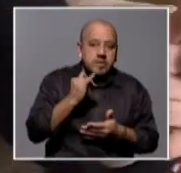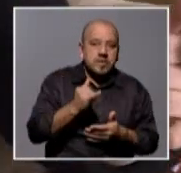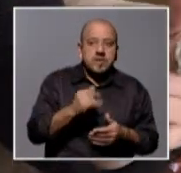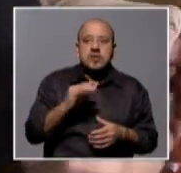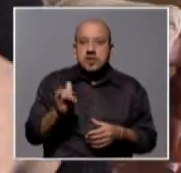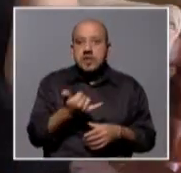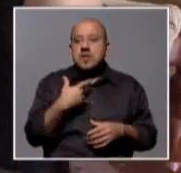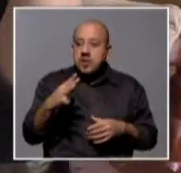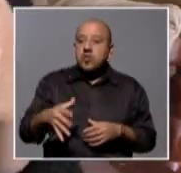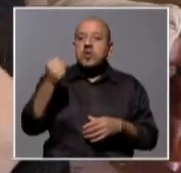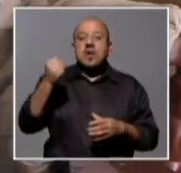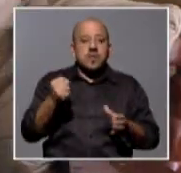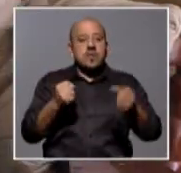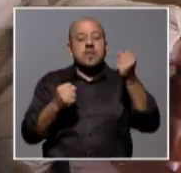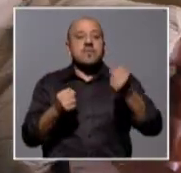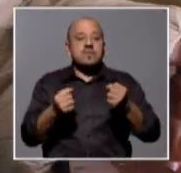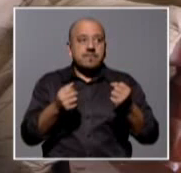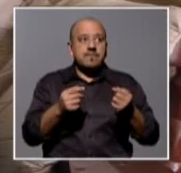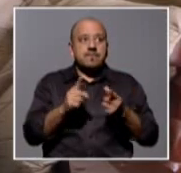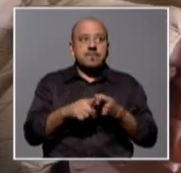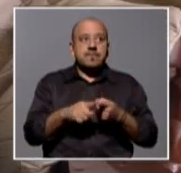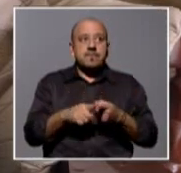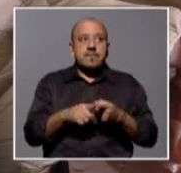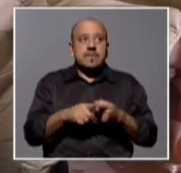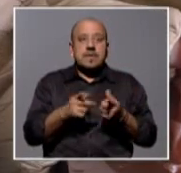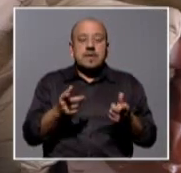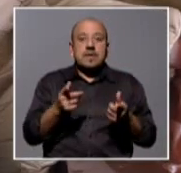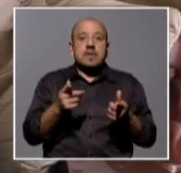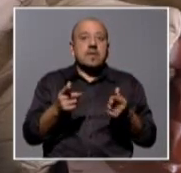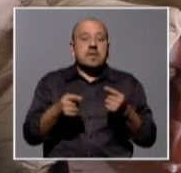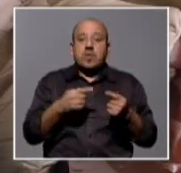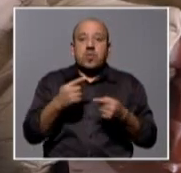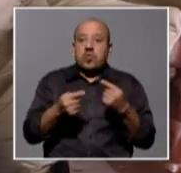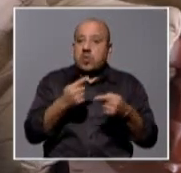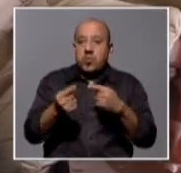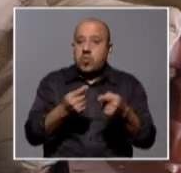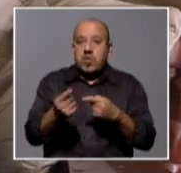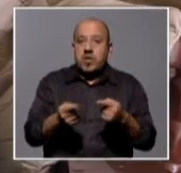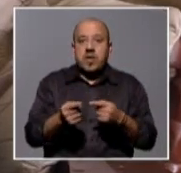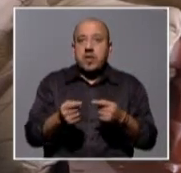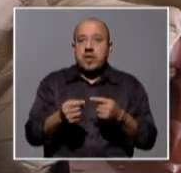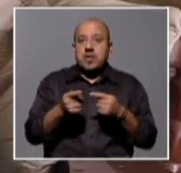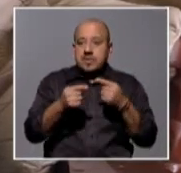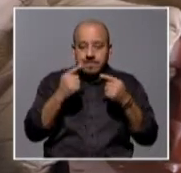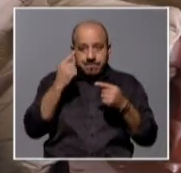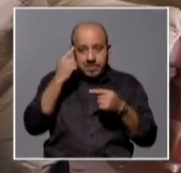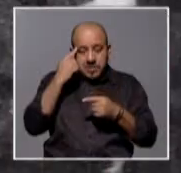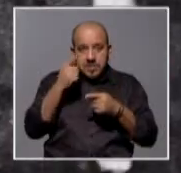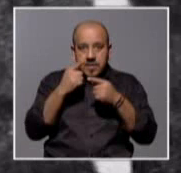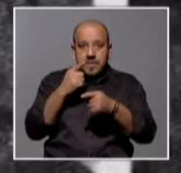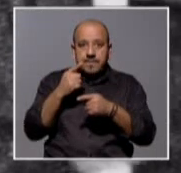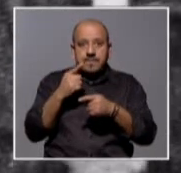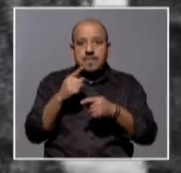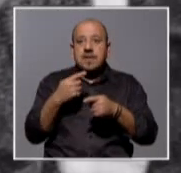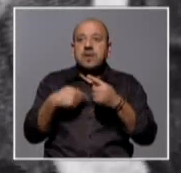se habían encontrado en el mismo lugar, bueno, que se sigan las búsquedas, que se siga apuntando ahí, que es ahí,